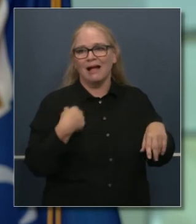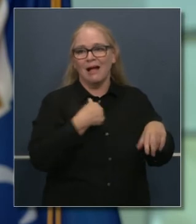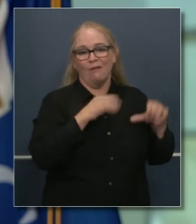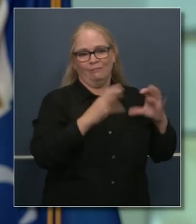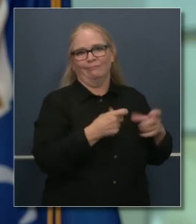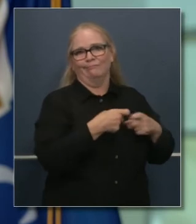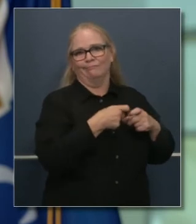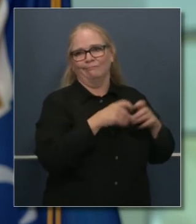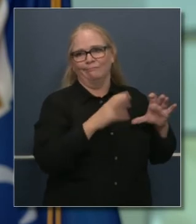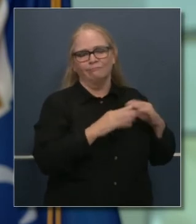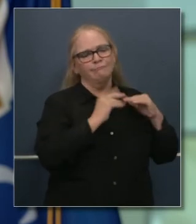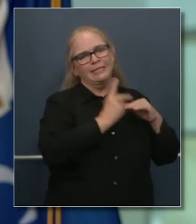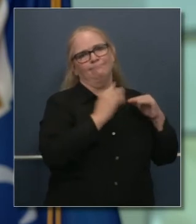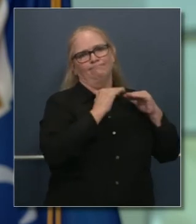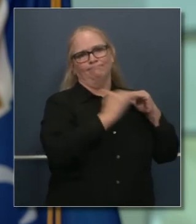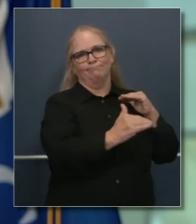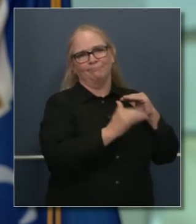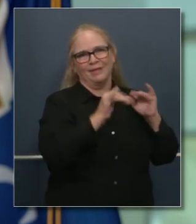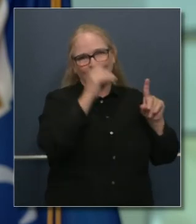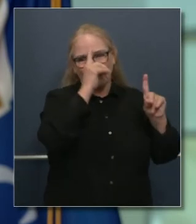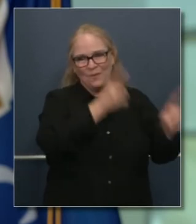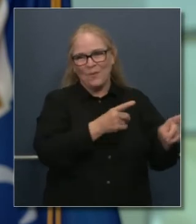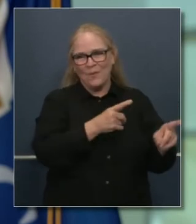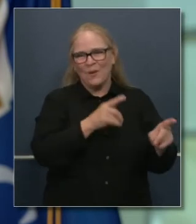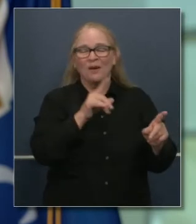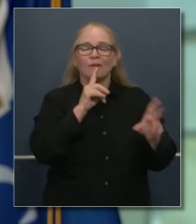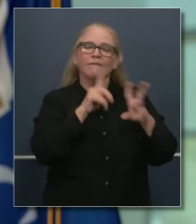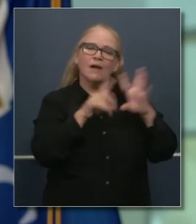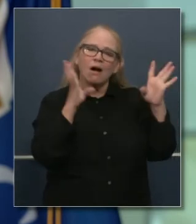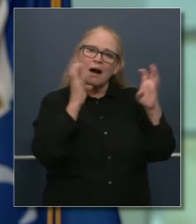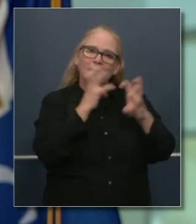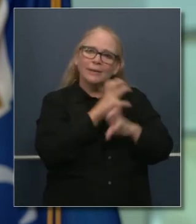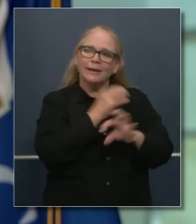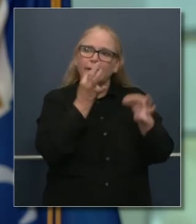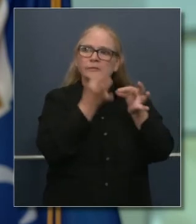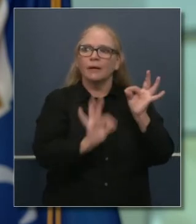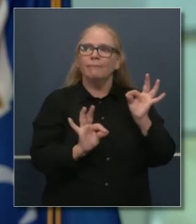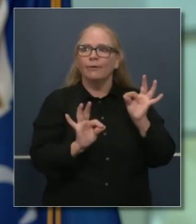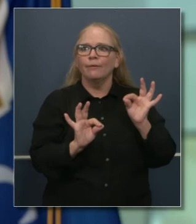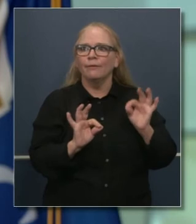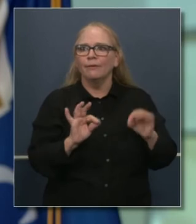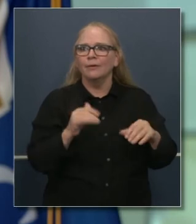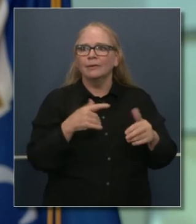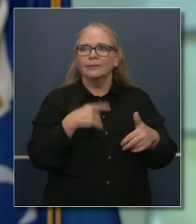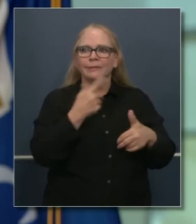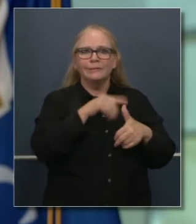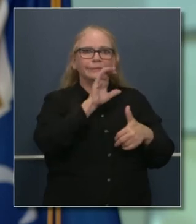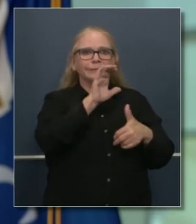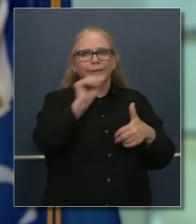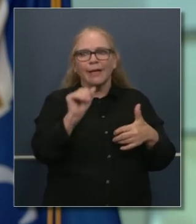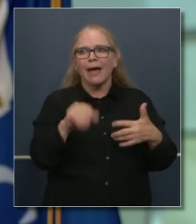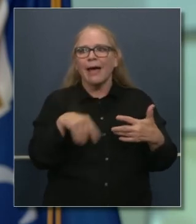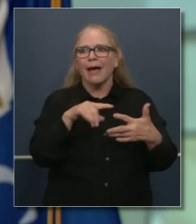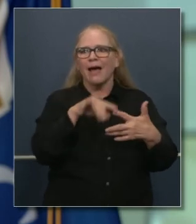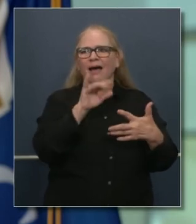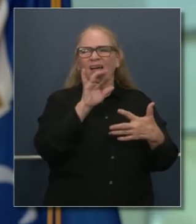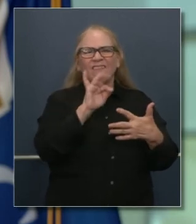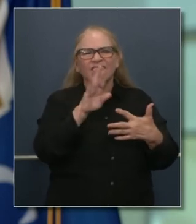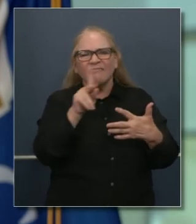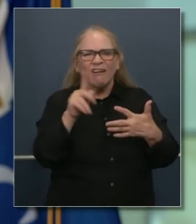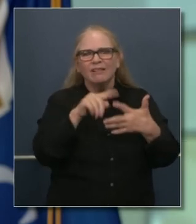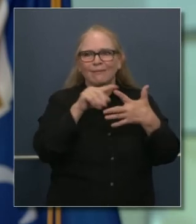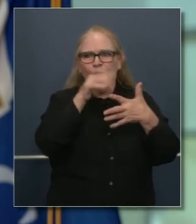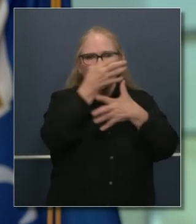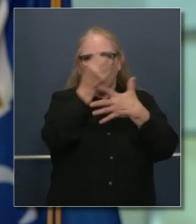los agregados de uso de comunidades esto es algo complicado cuando comienzo hablar de ss así farc reiteró imagino me